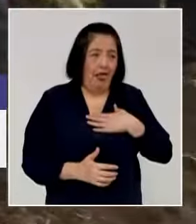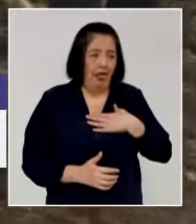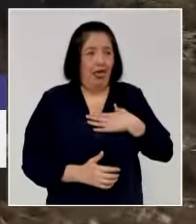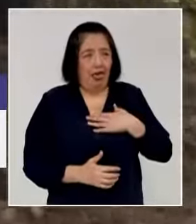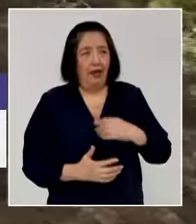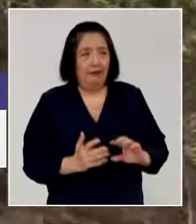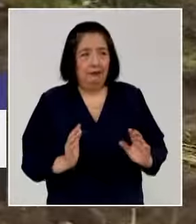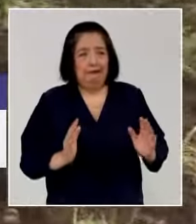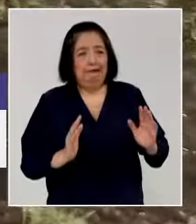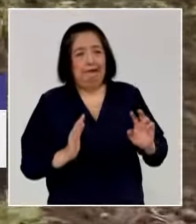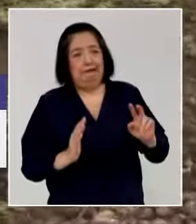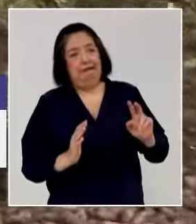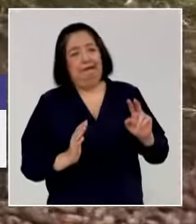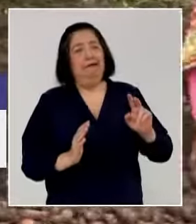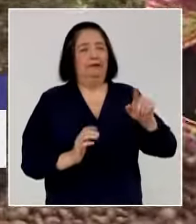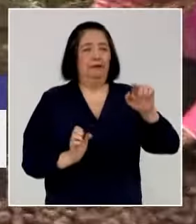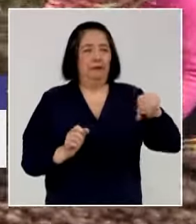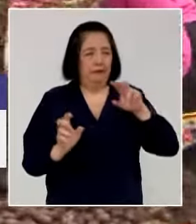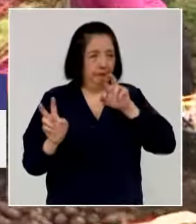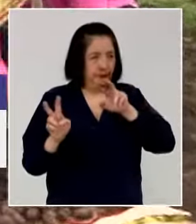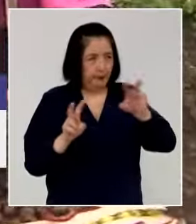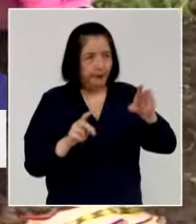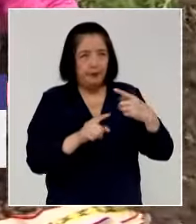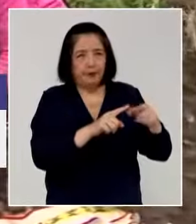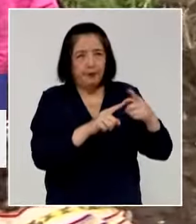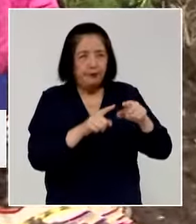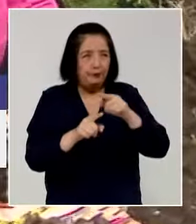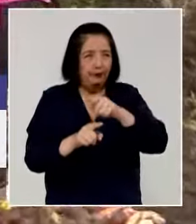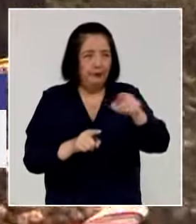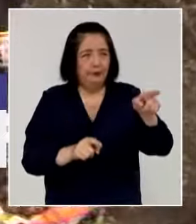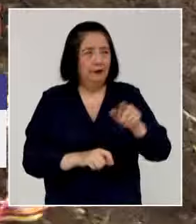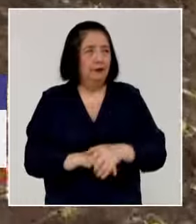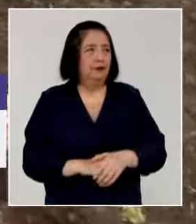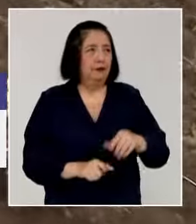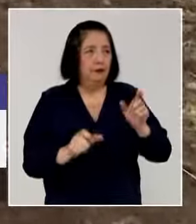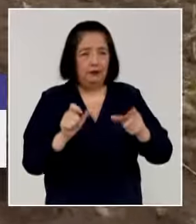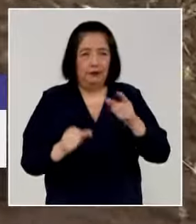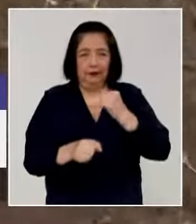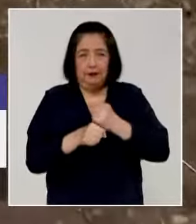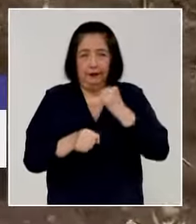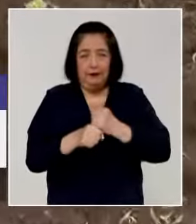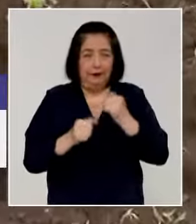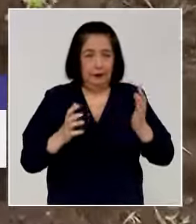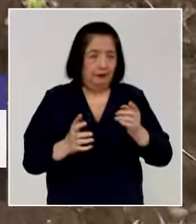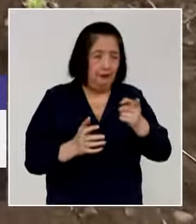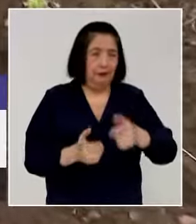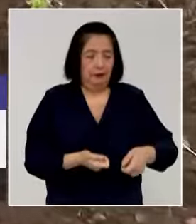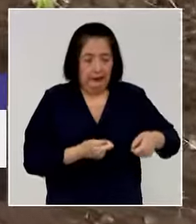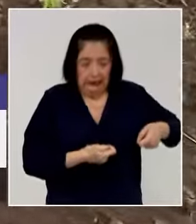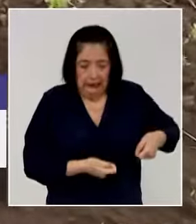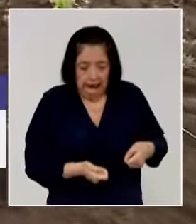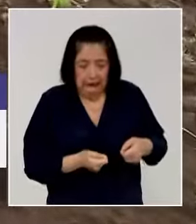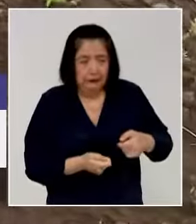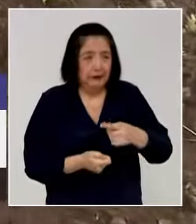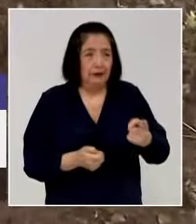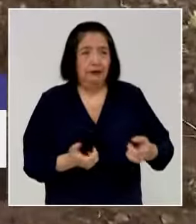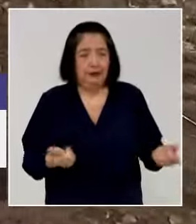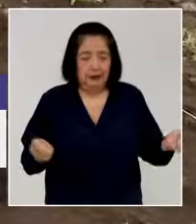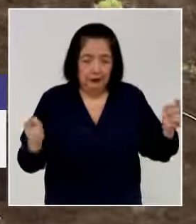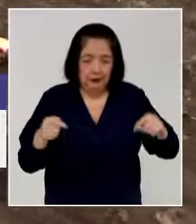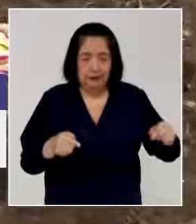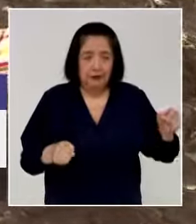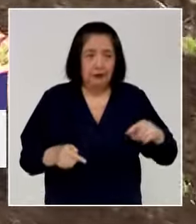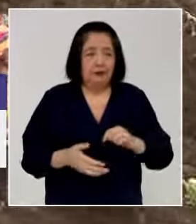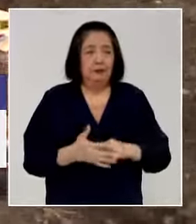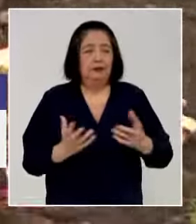la cuesta de un cerro. Acá podemos ver a diferentes personas que están trabajando, agricultores, que se han juntado para